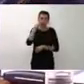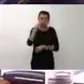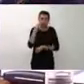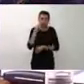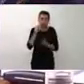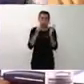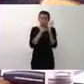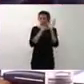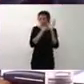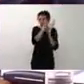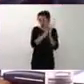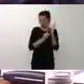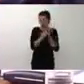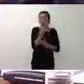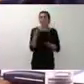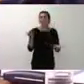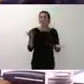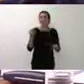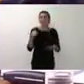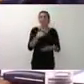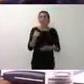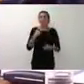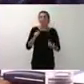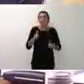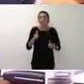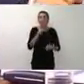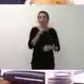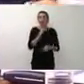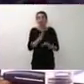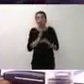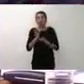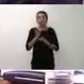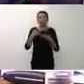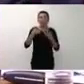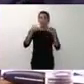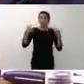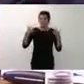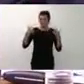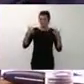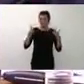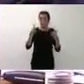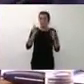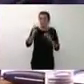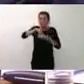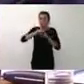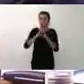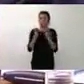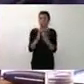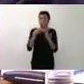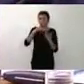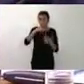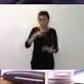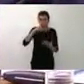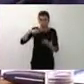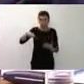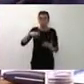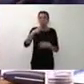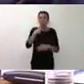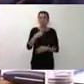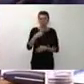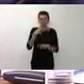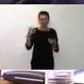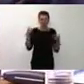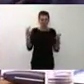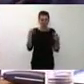empezar con una frase de un libro que estoy leyendo actualmente y que dice que la mirada clara